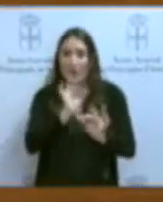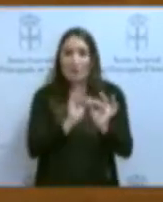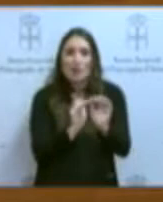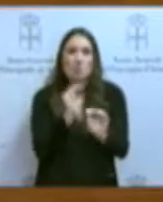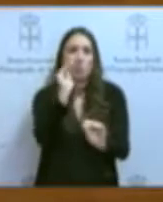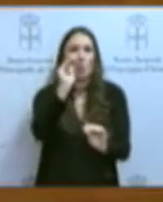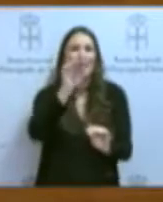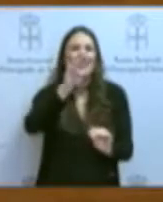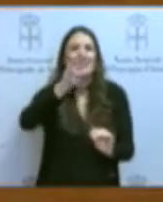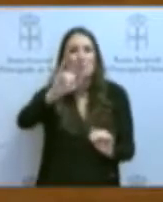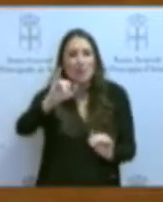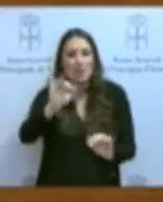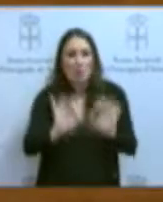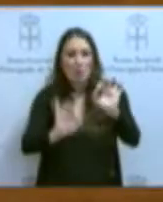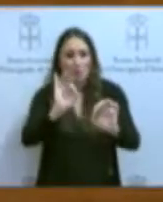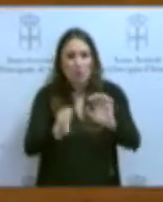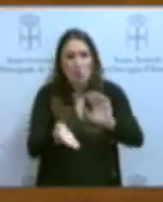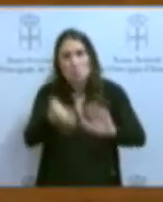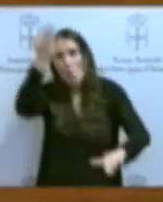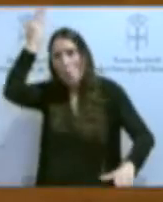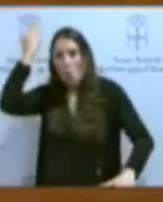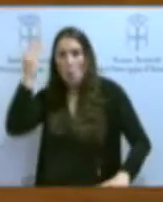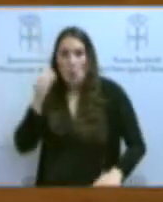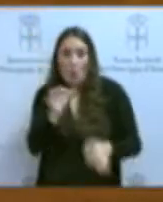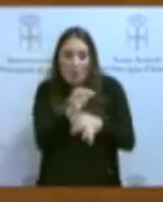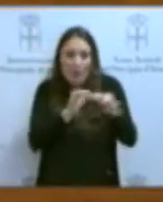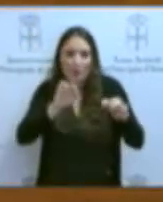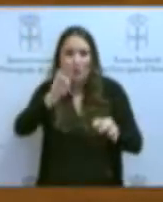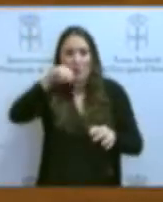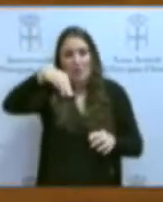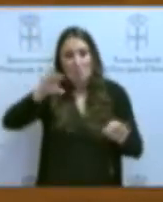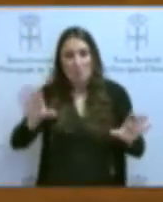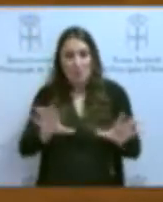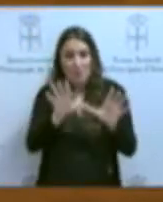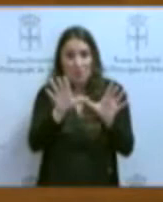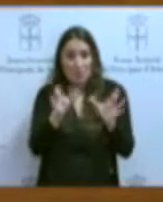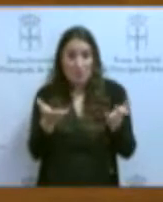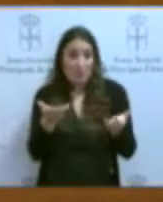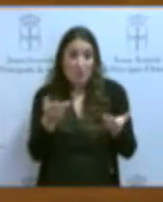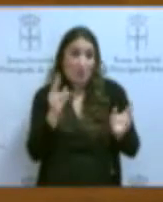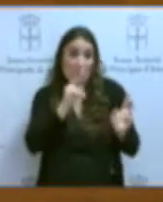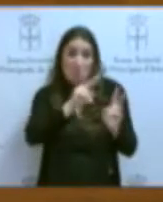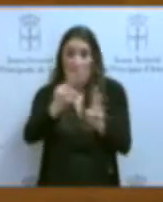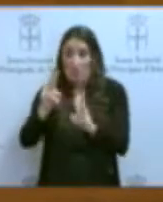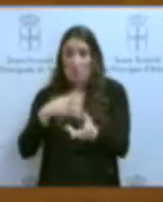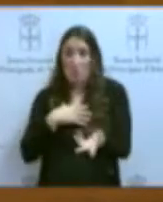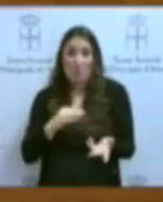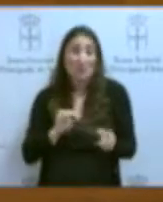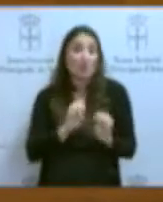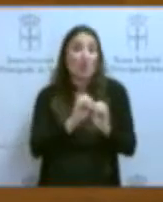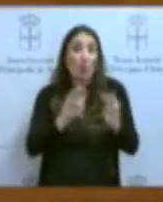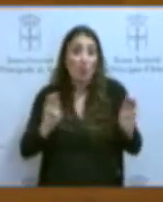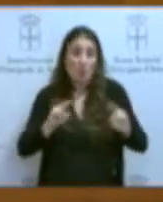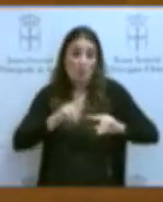un 3000% de subida en partículas PM10, que denunciaban los ecologistas y que cualquiera podía ir a la web del Principado a